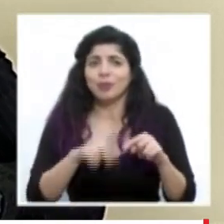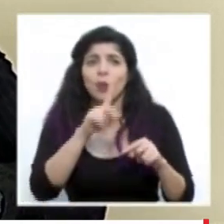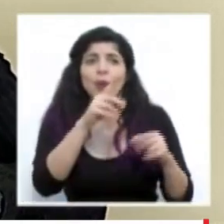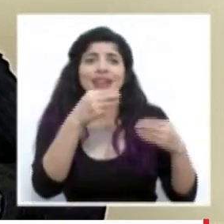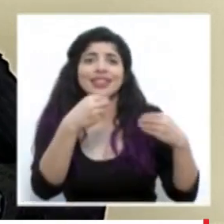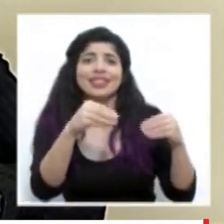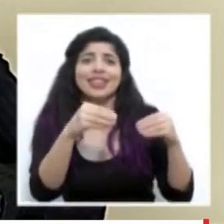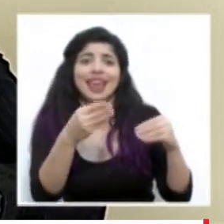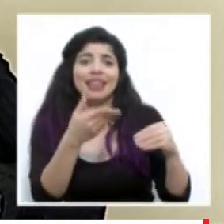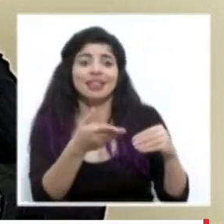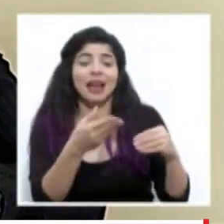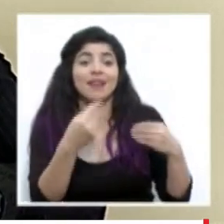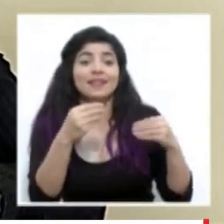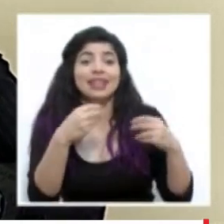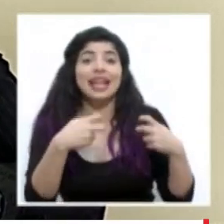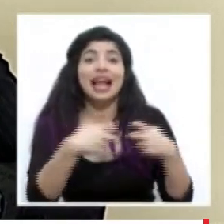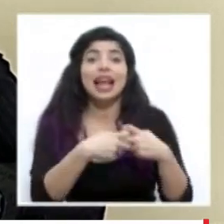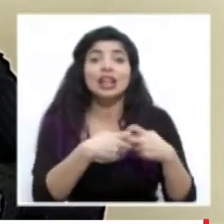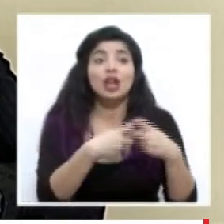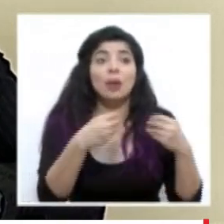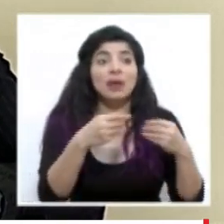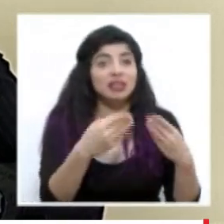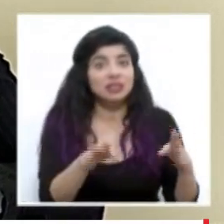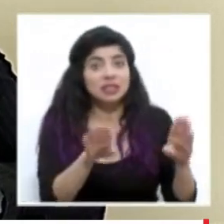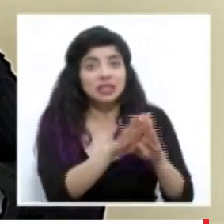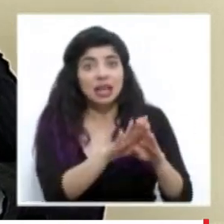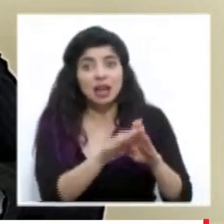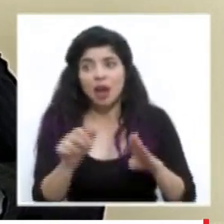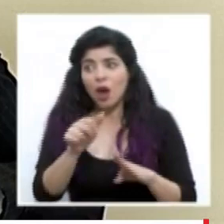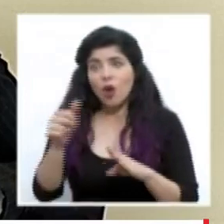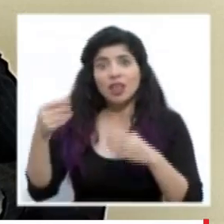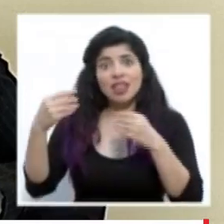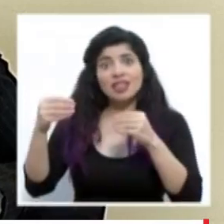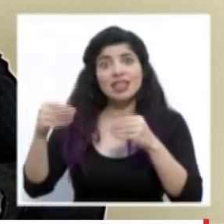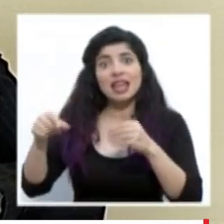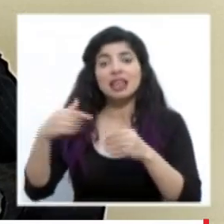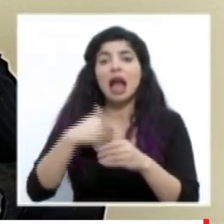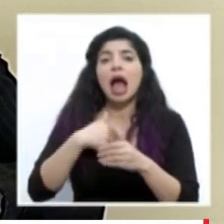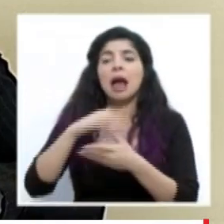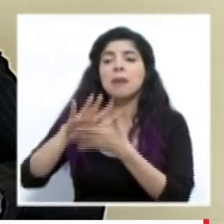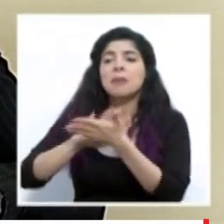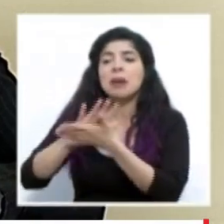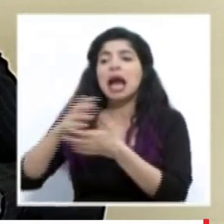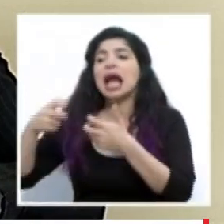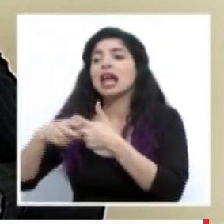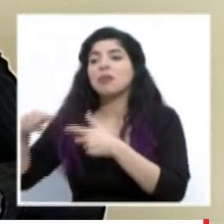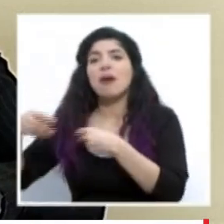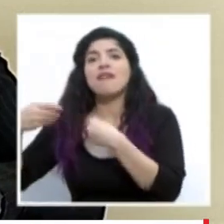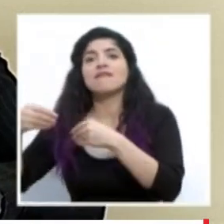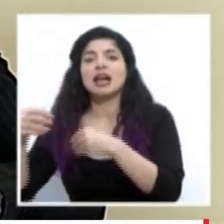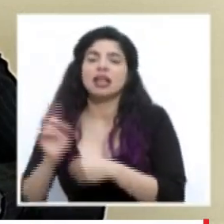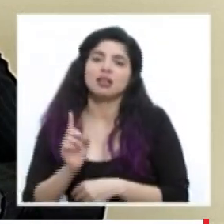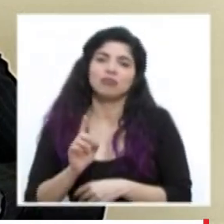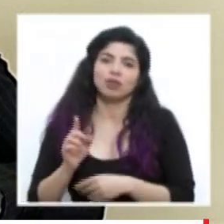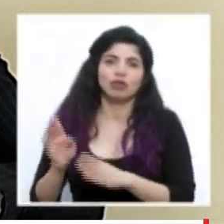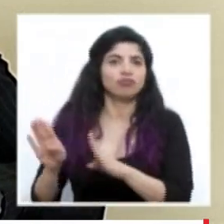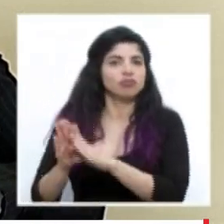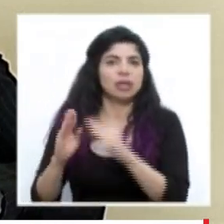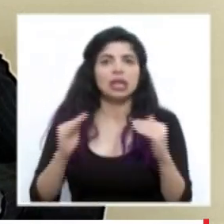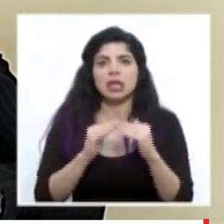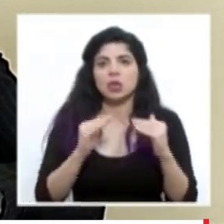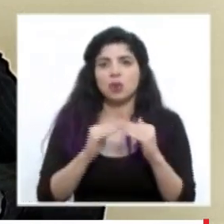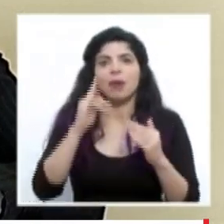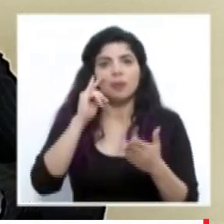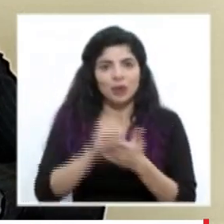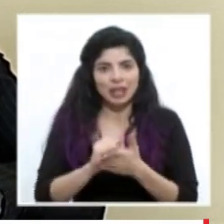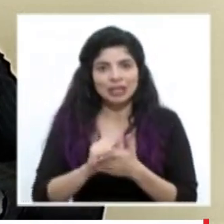tienda que venda electrodomésticos no puede abrir y que otra que tiene actividades mixtas sí pueda vender electrodomésticos. Más que todo ha sido un asunto en ese